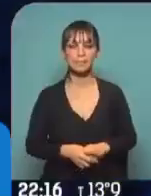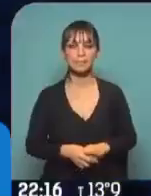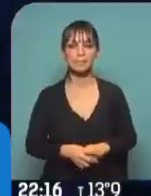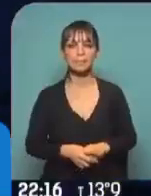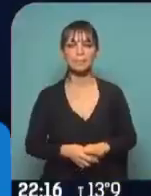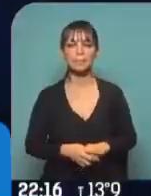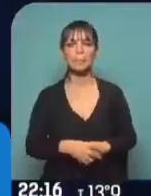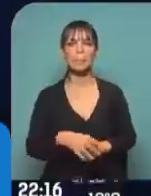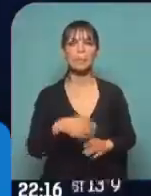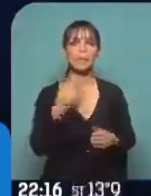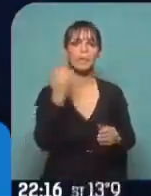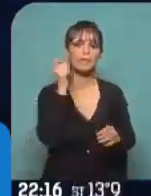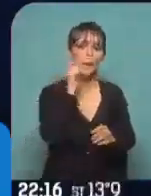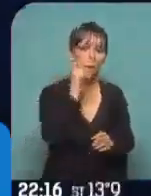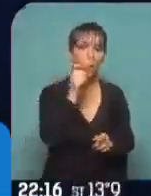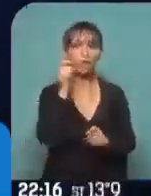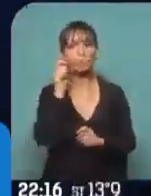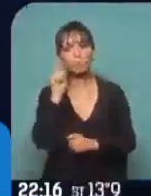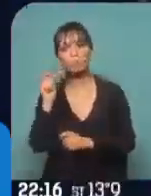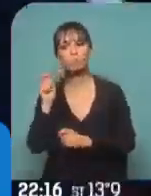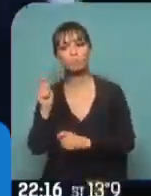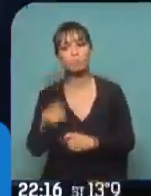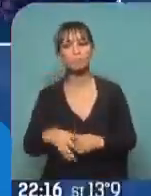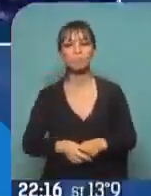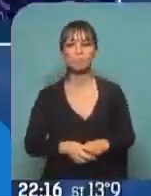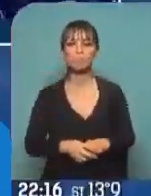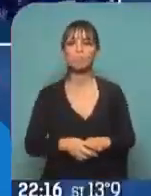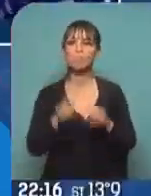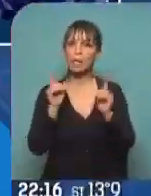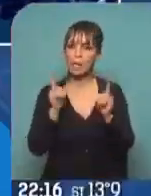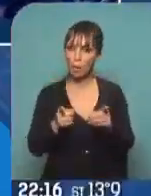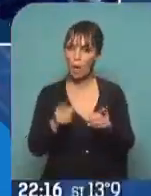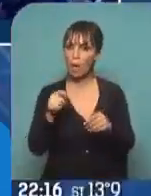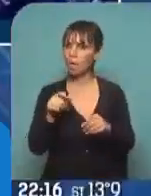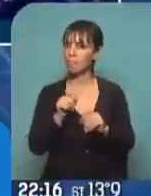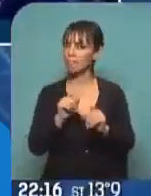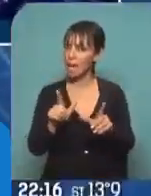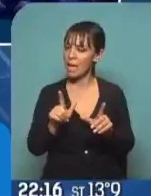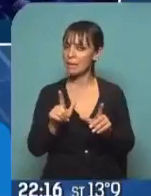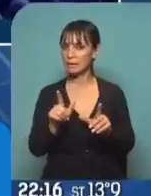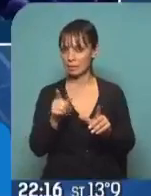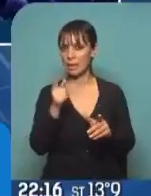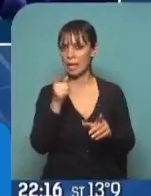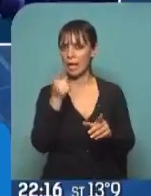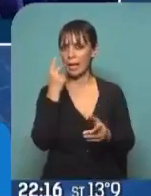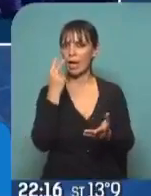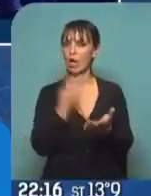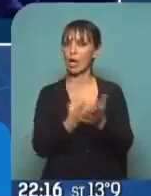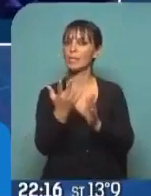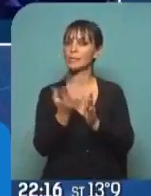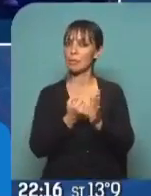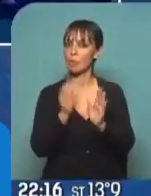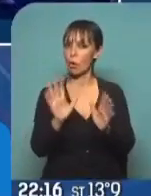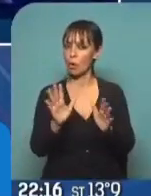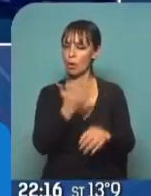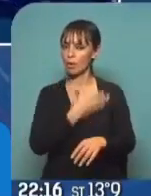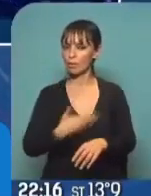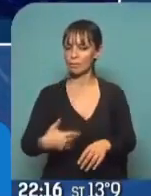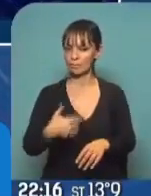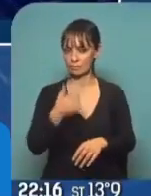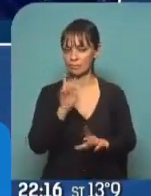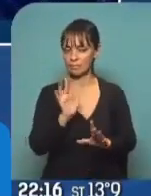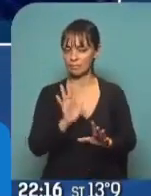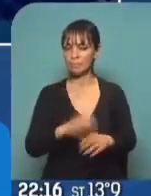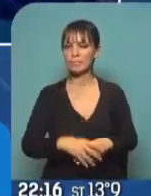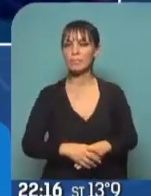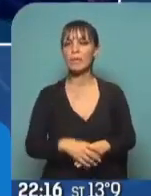Los saludos, a pesar de la mala performance reconocida por el propio presidente y candidato.